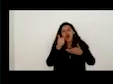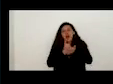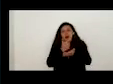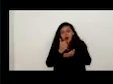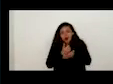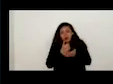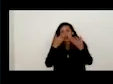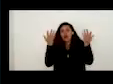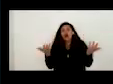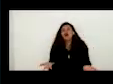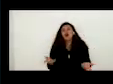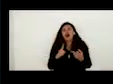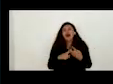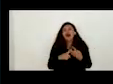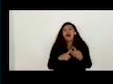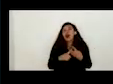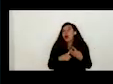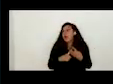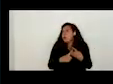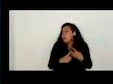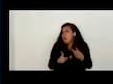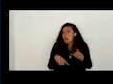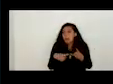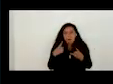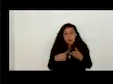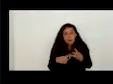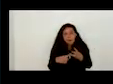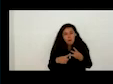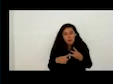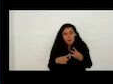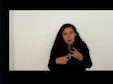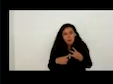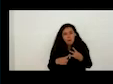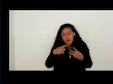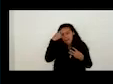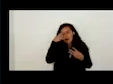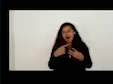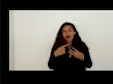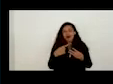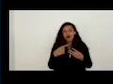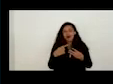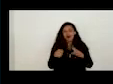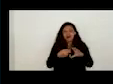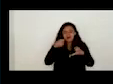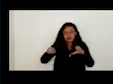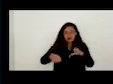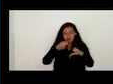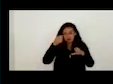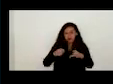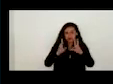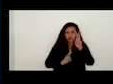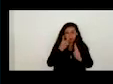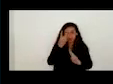o con alguna crema de verduras. Y después en el